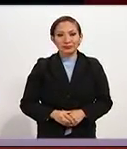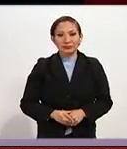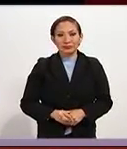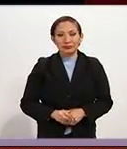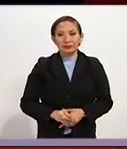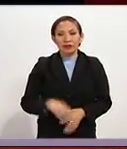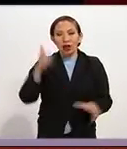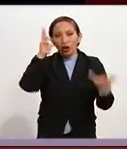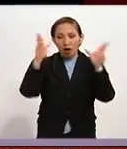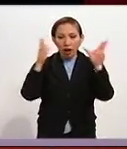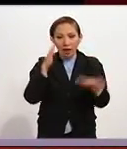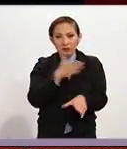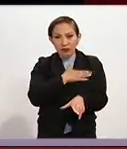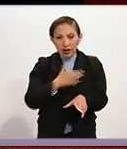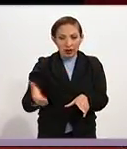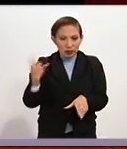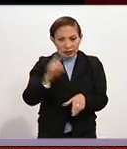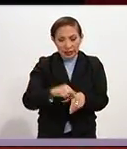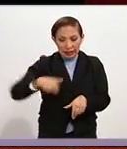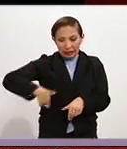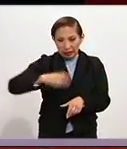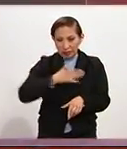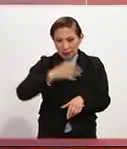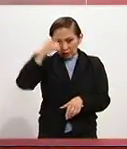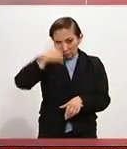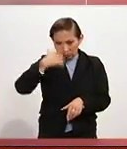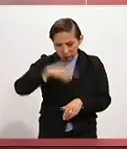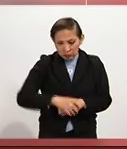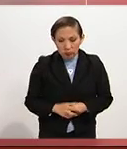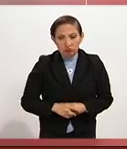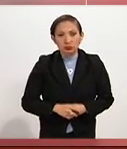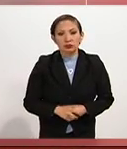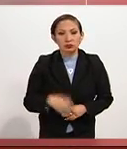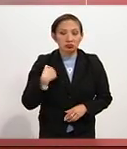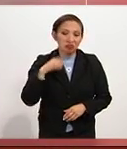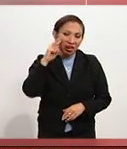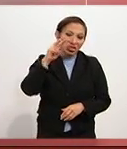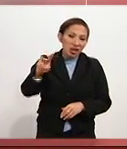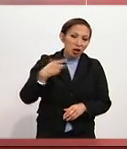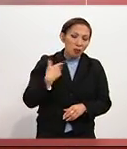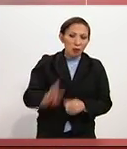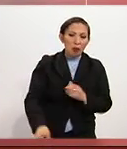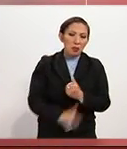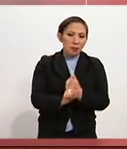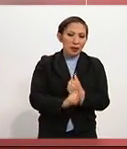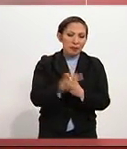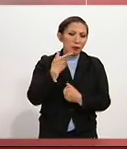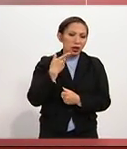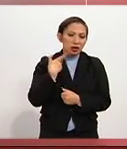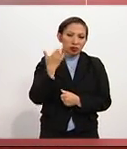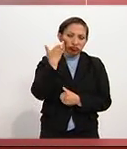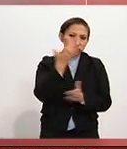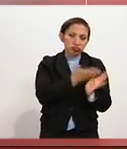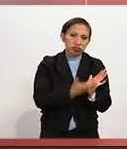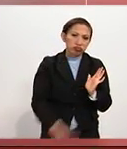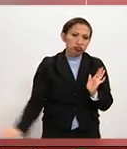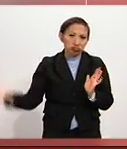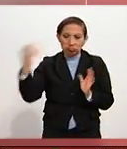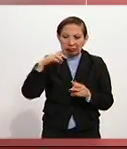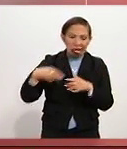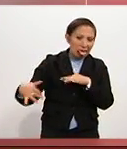Hola, ¿qué tal? Buenos días. Bueno, pues aquí después de una resaca, yo diría, política de todo lo que sucedió ayer,